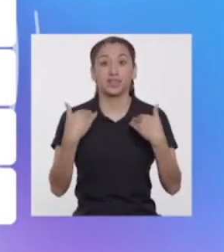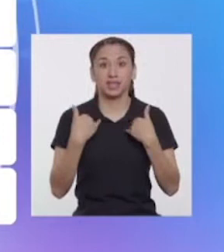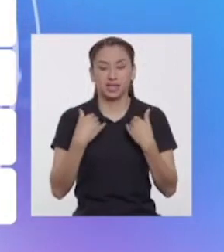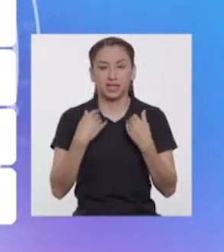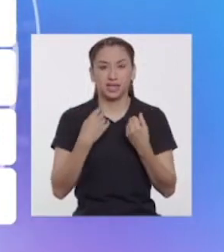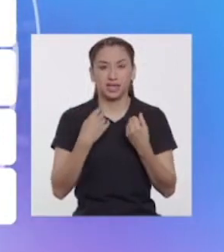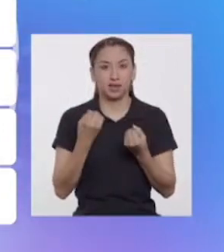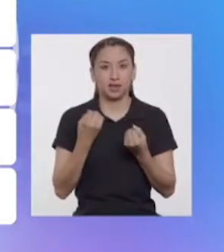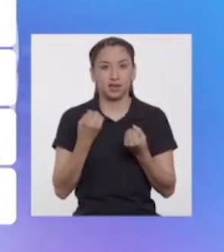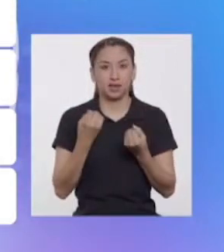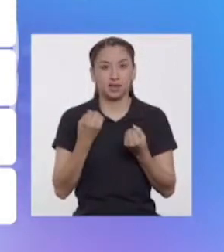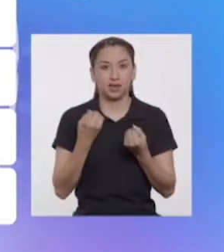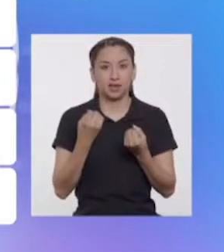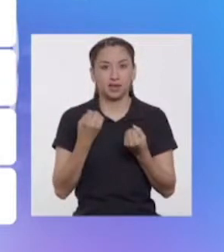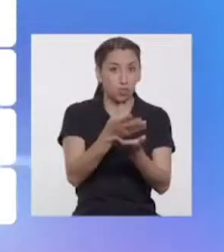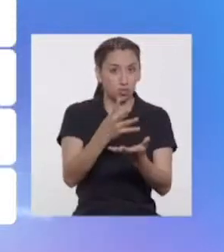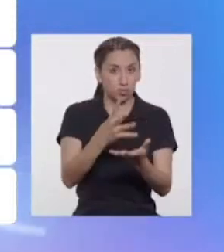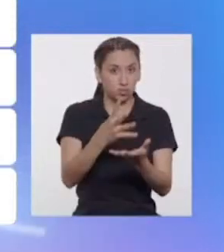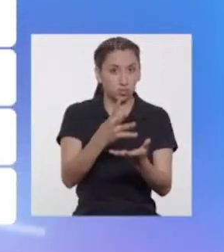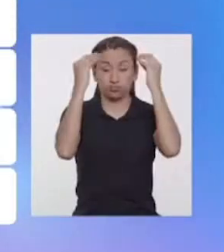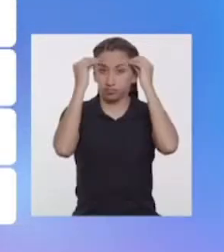debemos plantearnos: